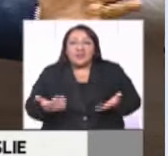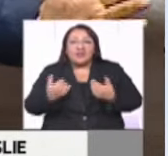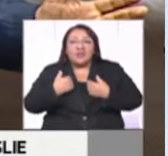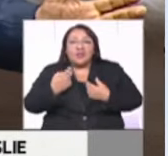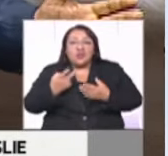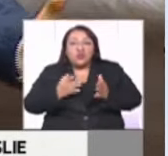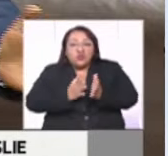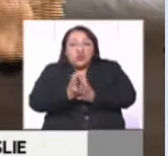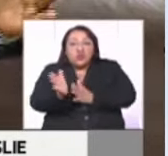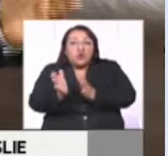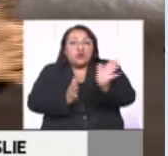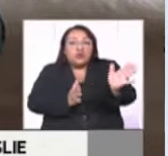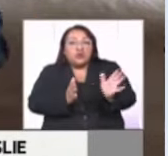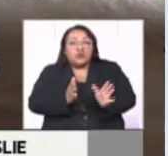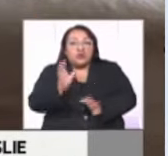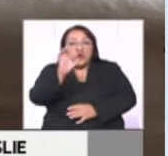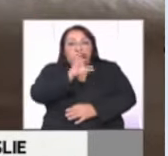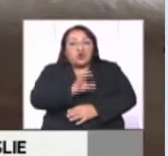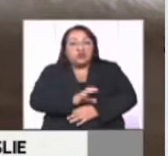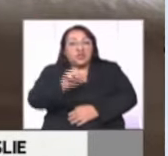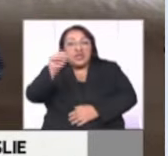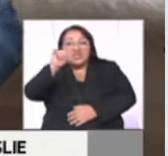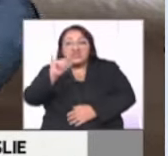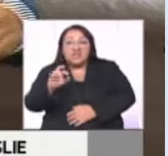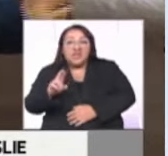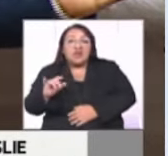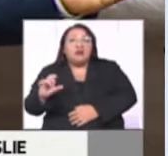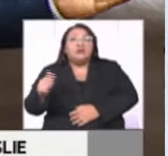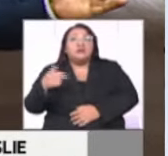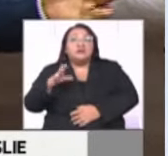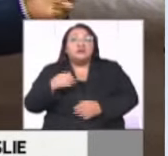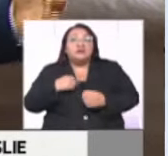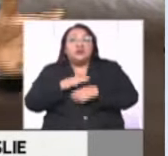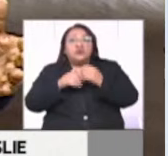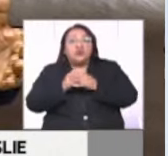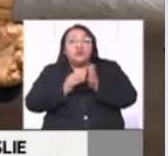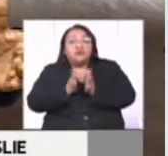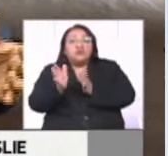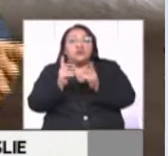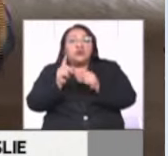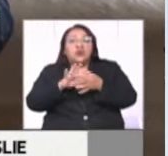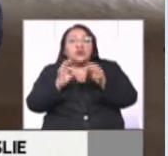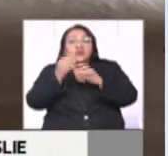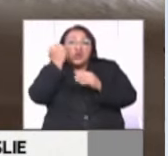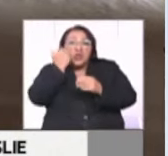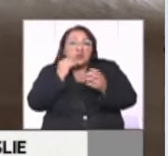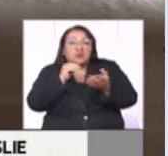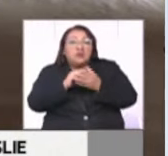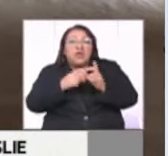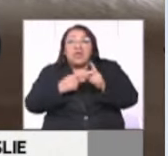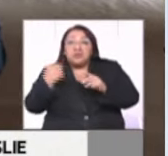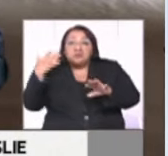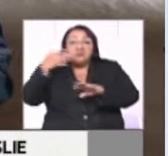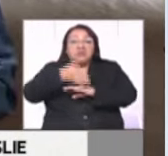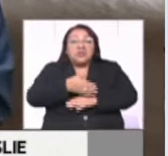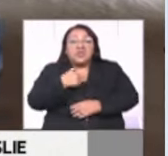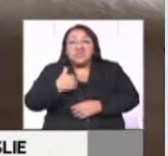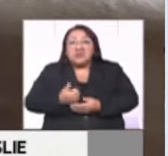dos corredores, tanto la costa como la sierra, con tantos restos y pasado arqueológico. En conclusión, la